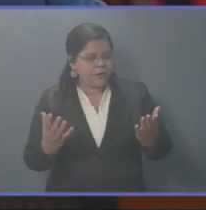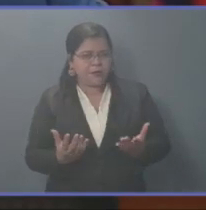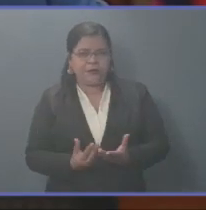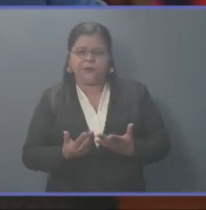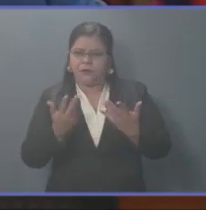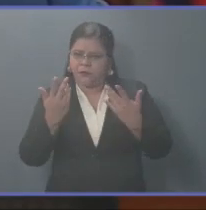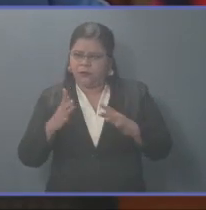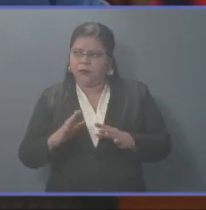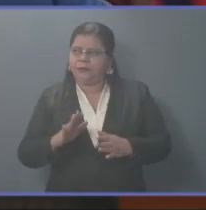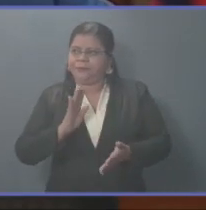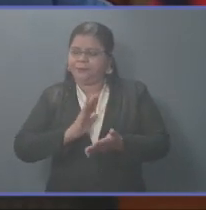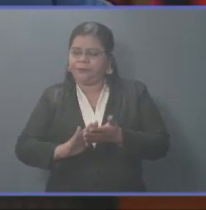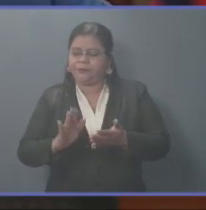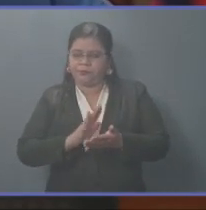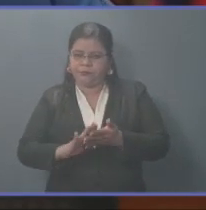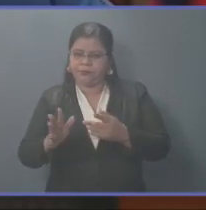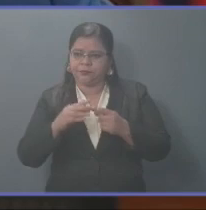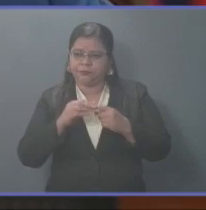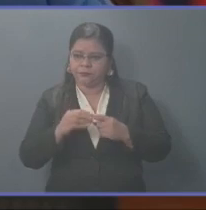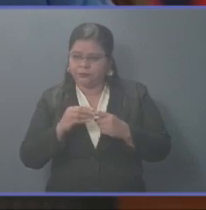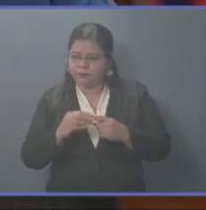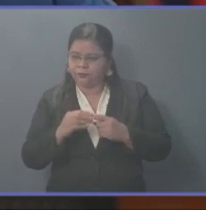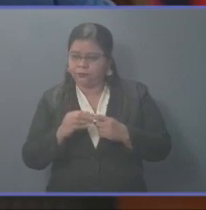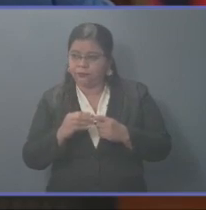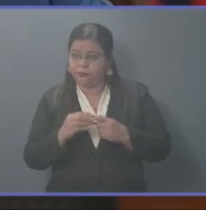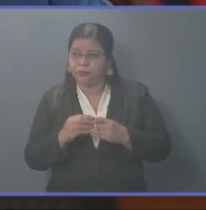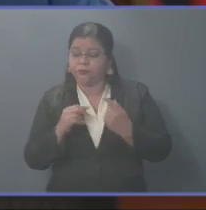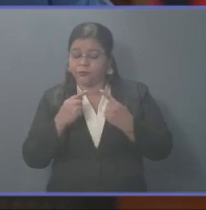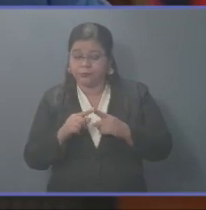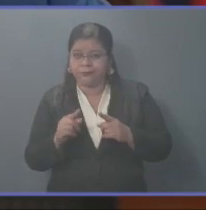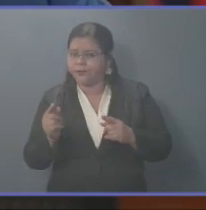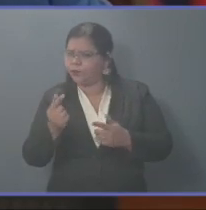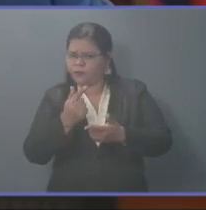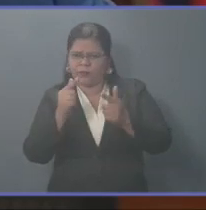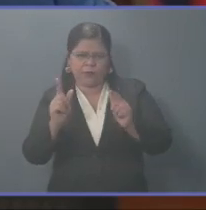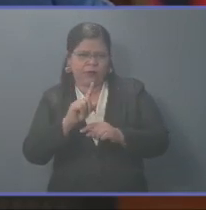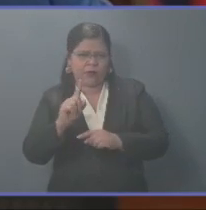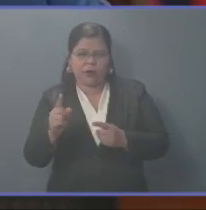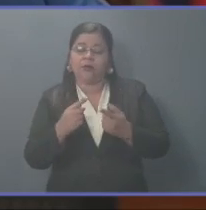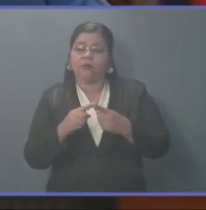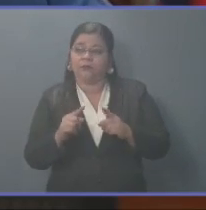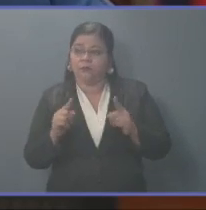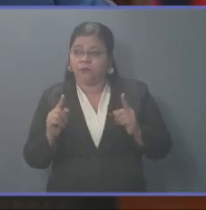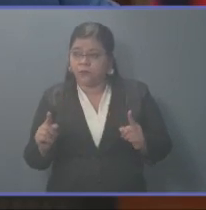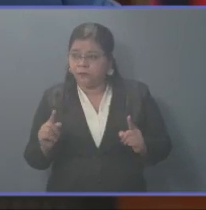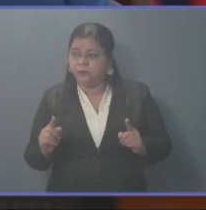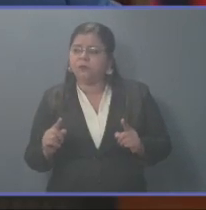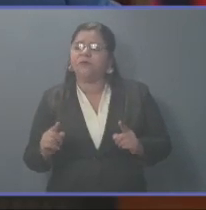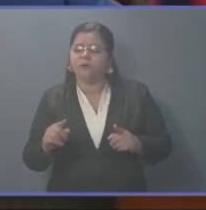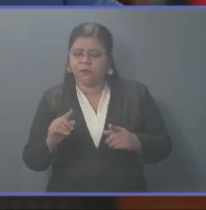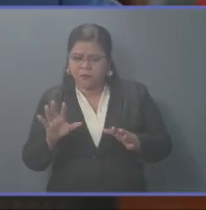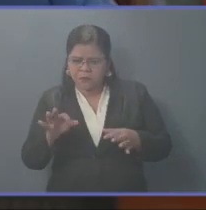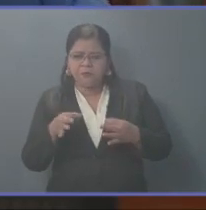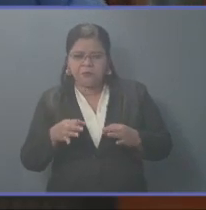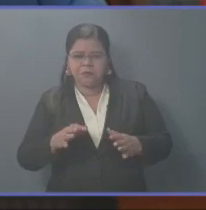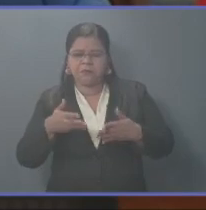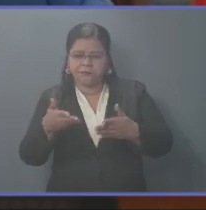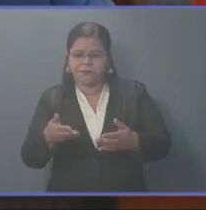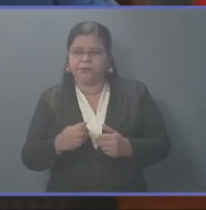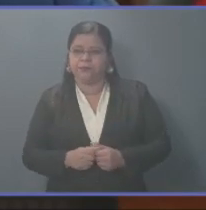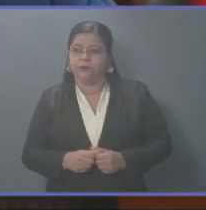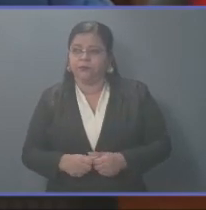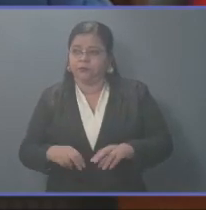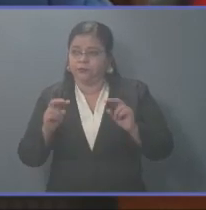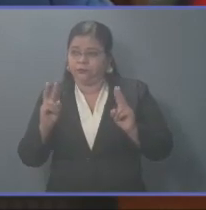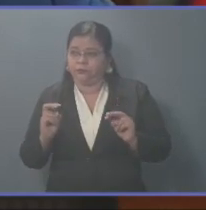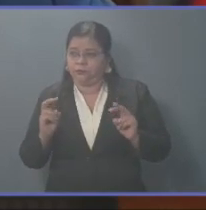Tienen un pago preferencial, tal vez no es gratuidad, pero de alguna manera se les ayuda. En el